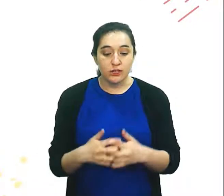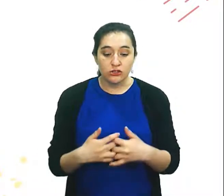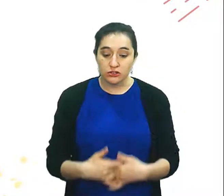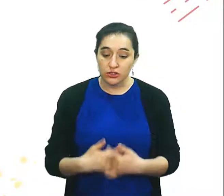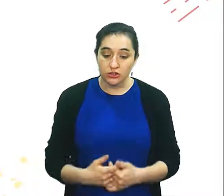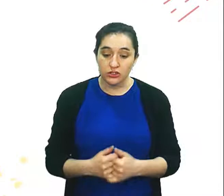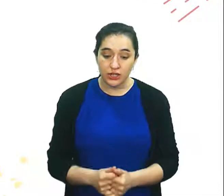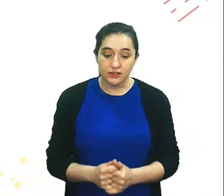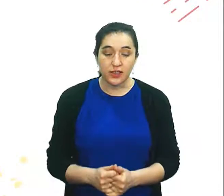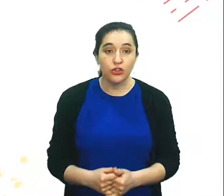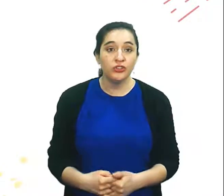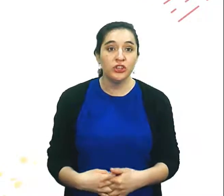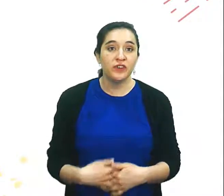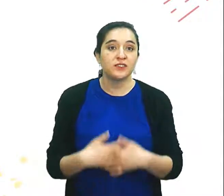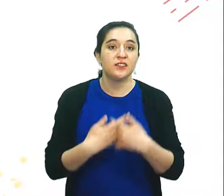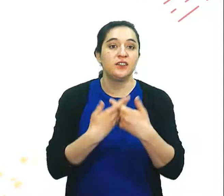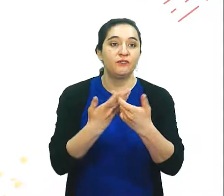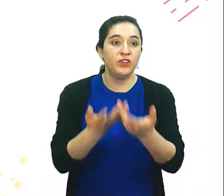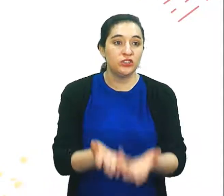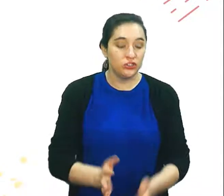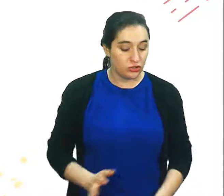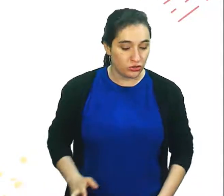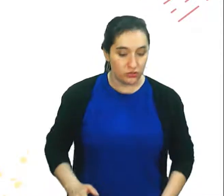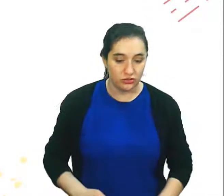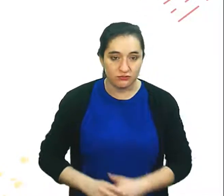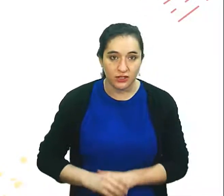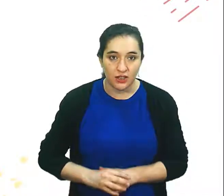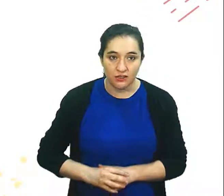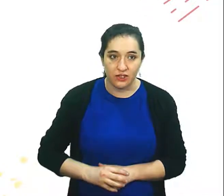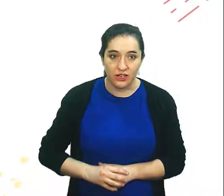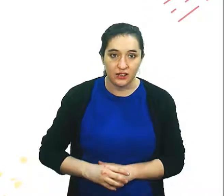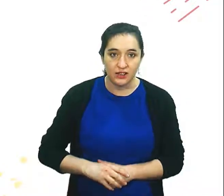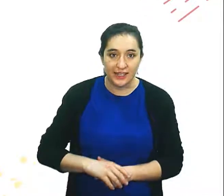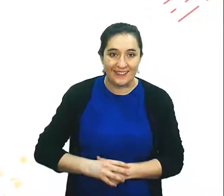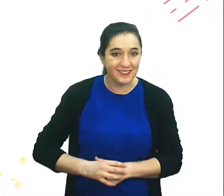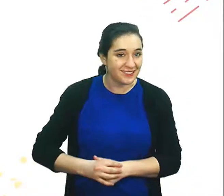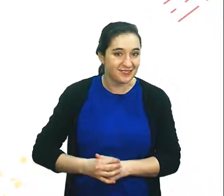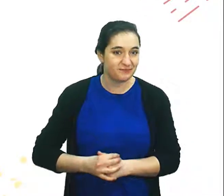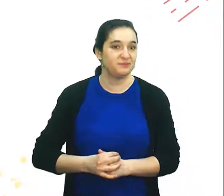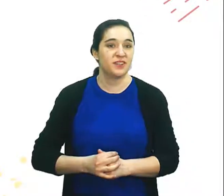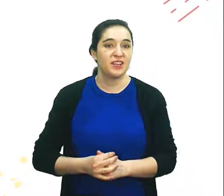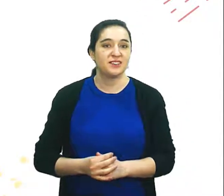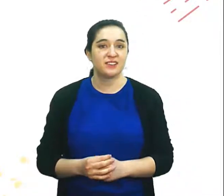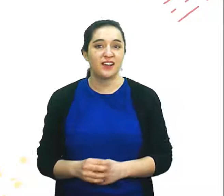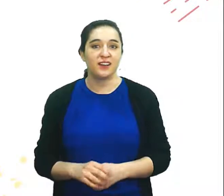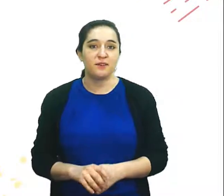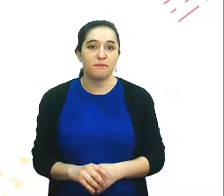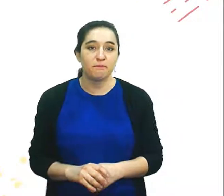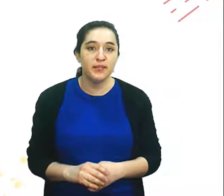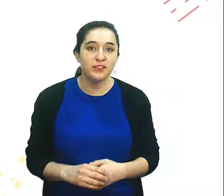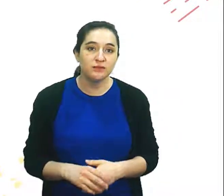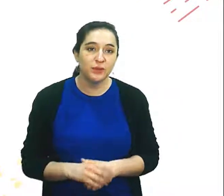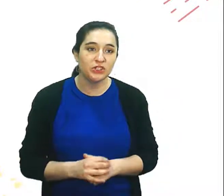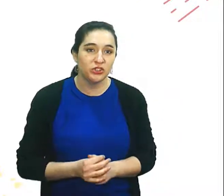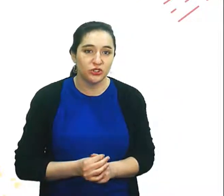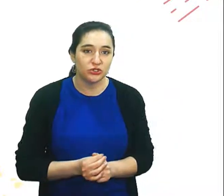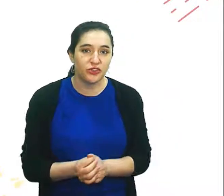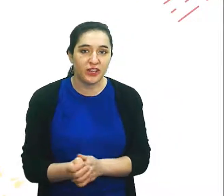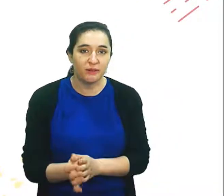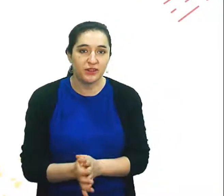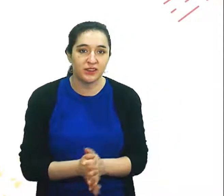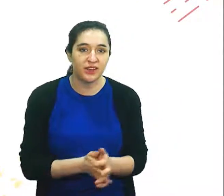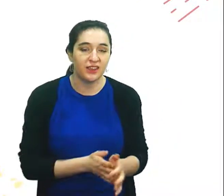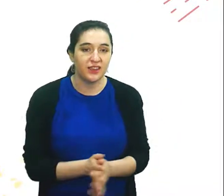De 1830, ¿dónde van a salir victoriosos? Adivinen quiénes salen